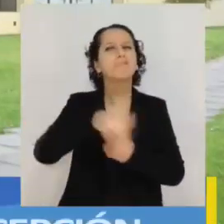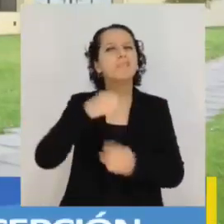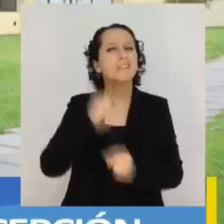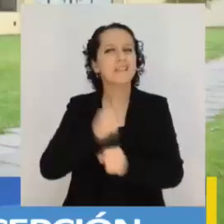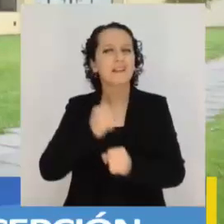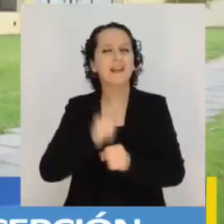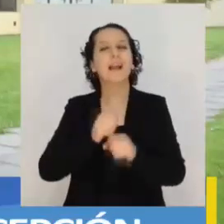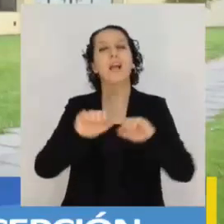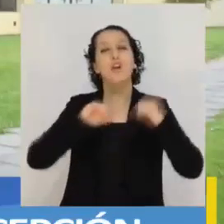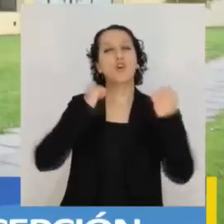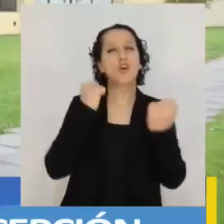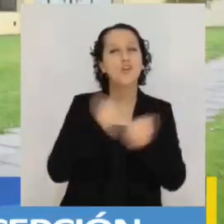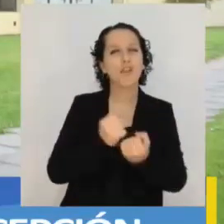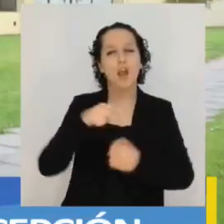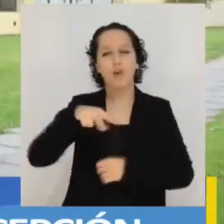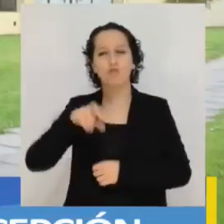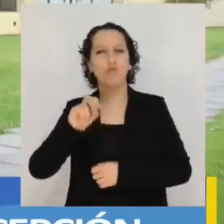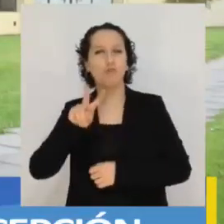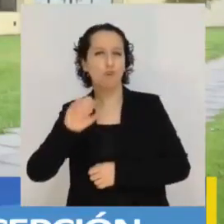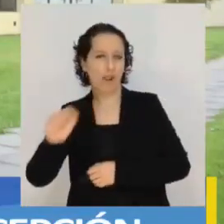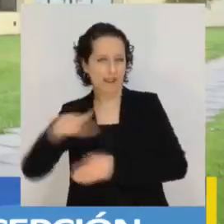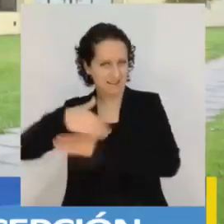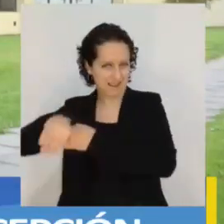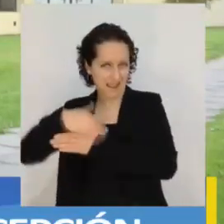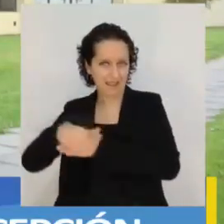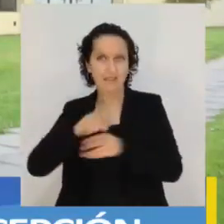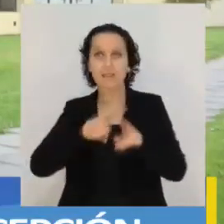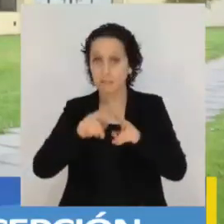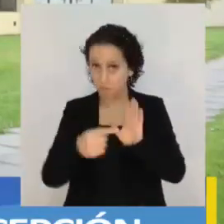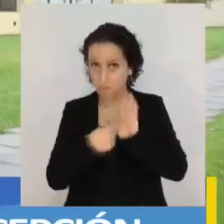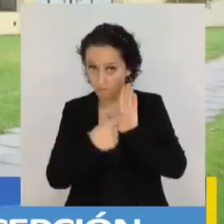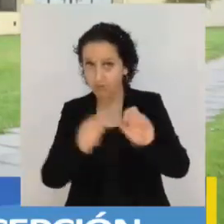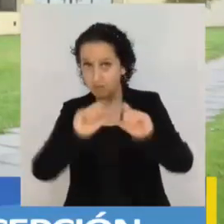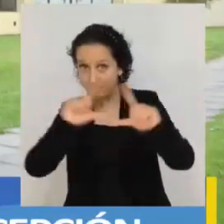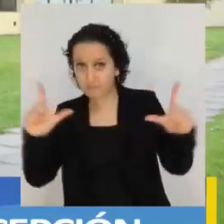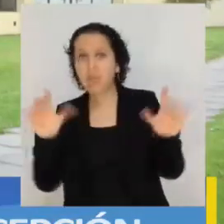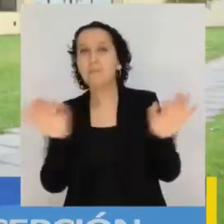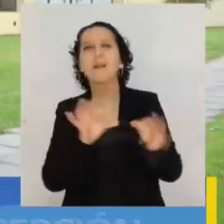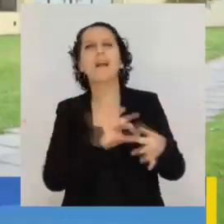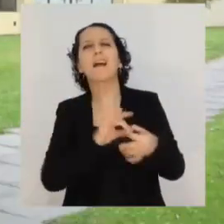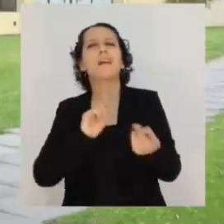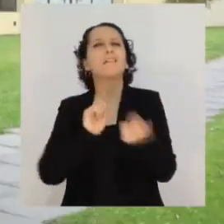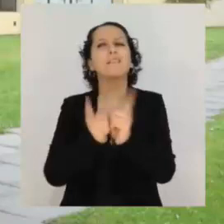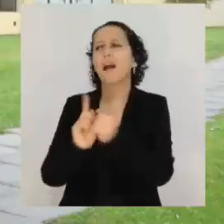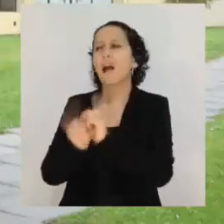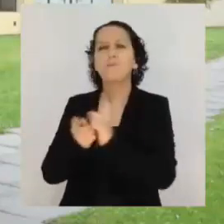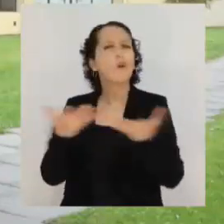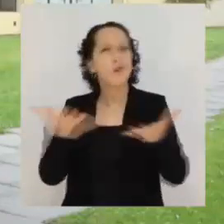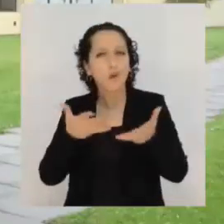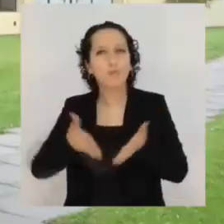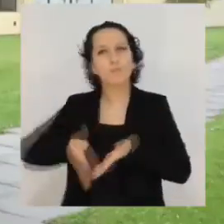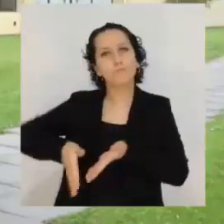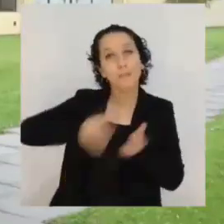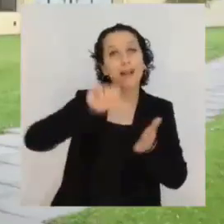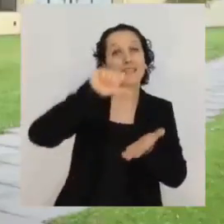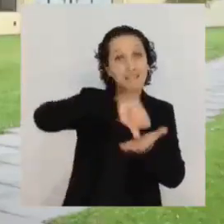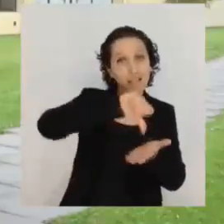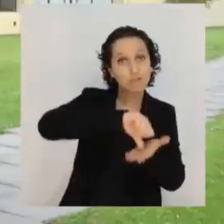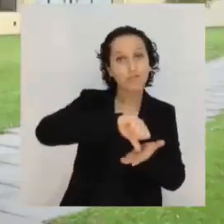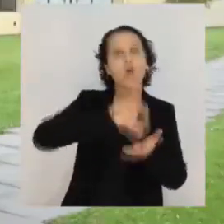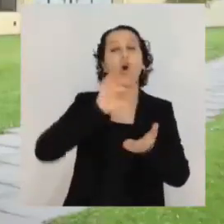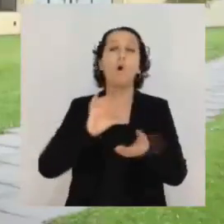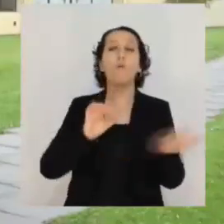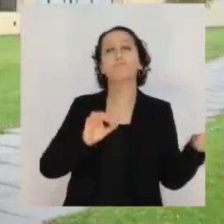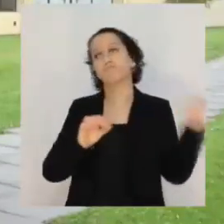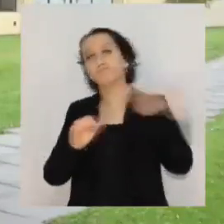vial Collao Novoa. Es muy importante que vean la siguiente nota para ver cómo serán las conexiones hacia el centro de Concepción y también